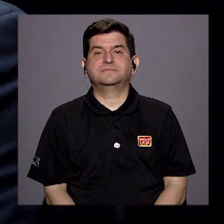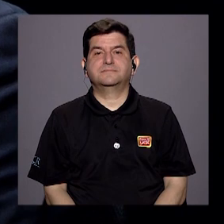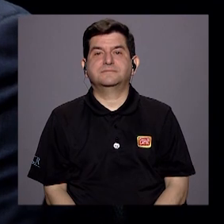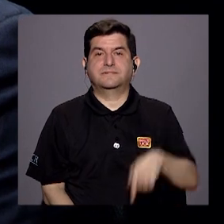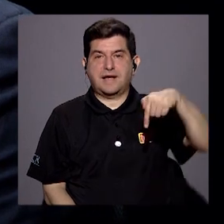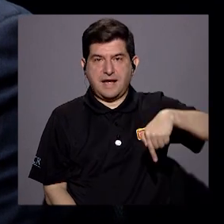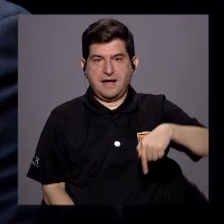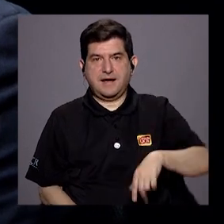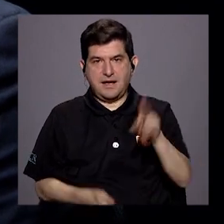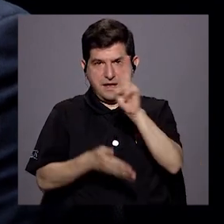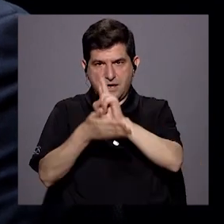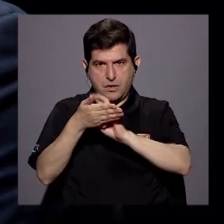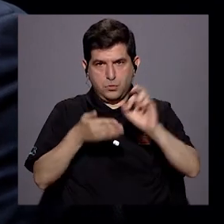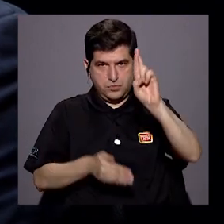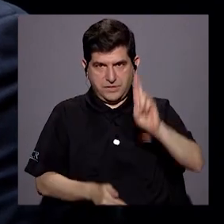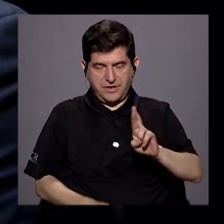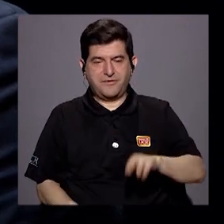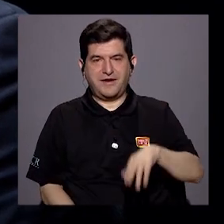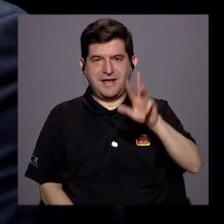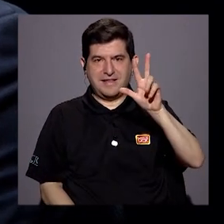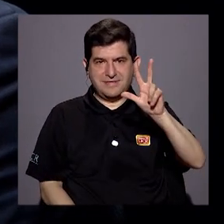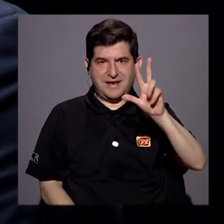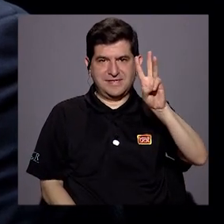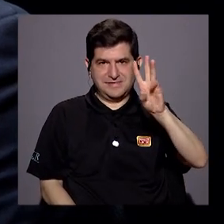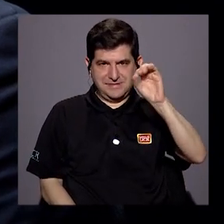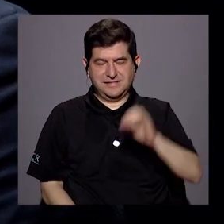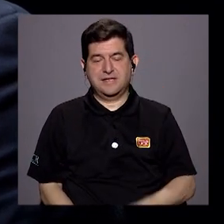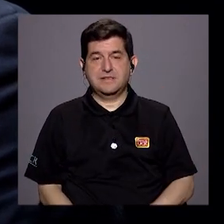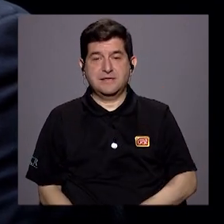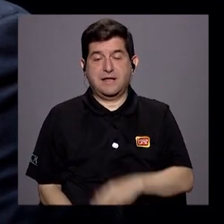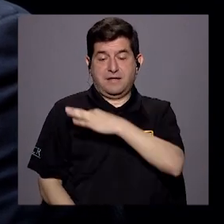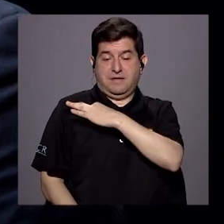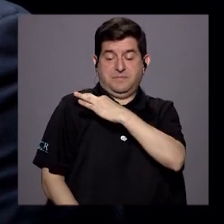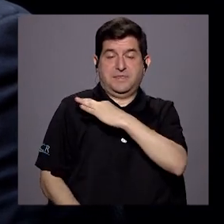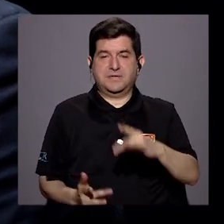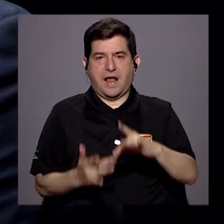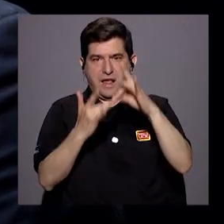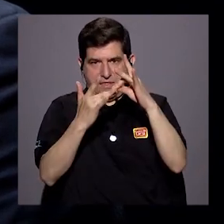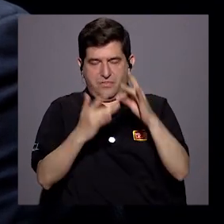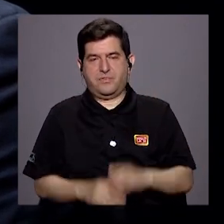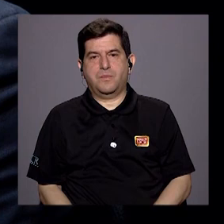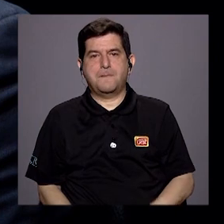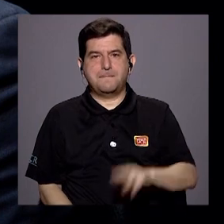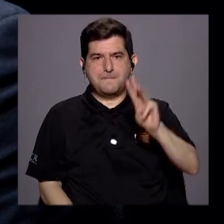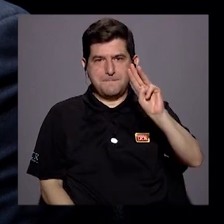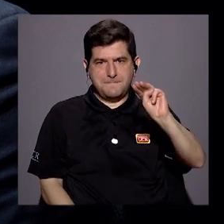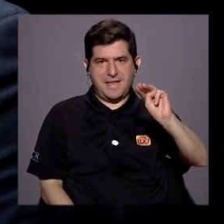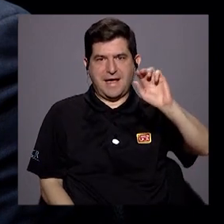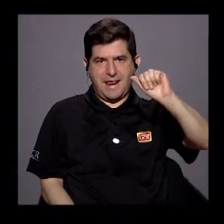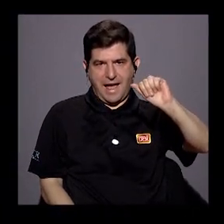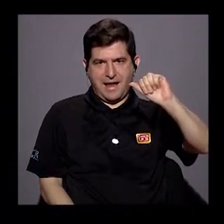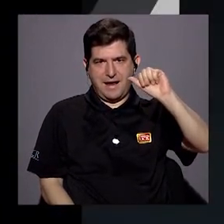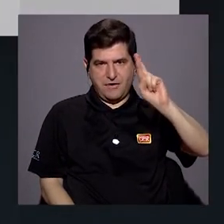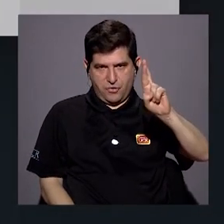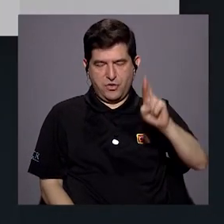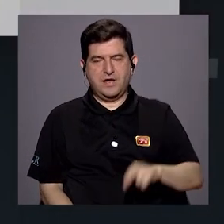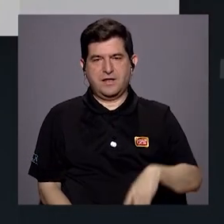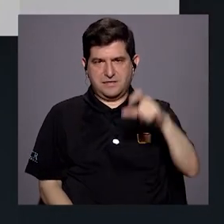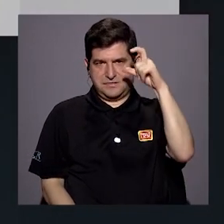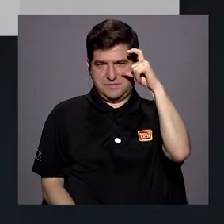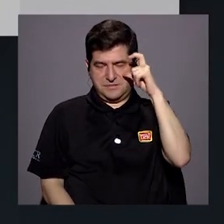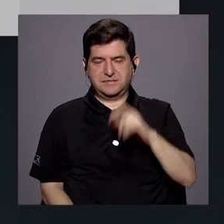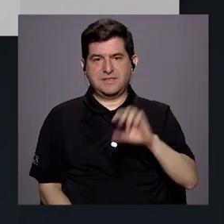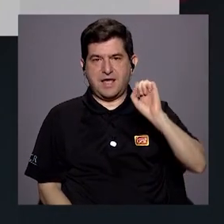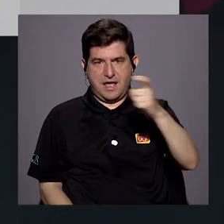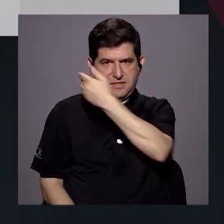estamos desde el campus rodrigo facio acá entre 60 y hoy tenemos a un invitado especial don miguel ángel rodríguez ex